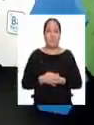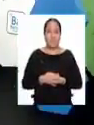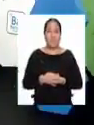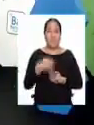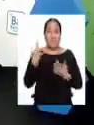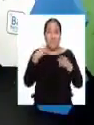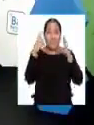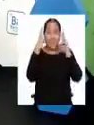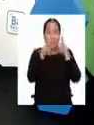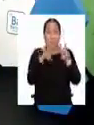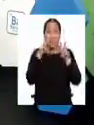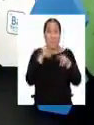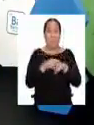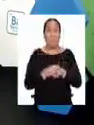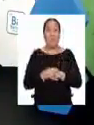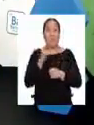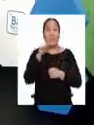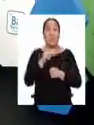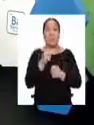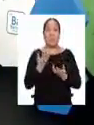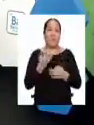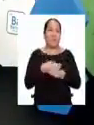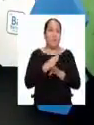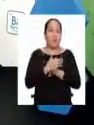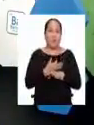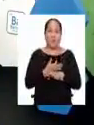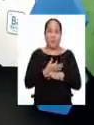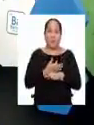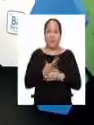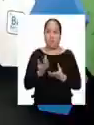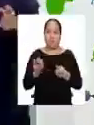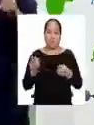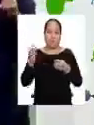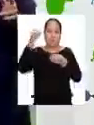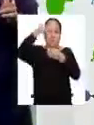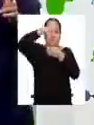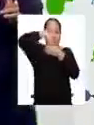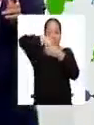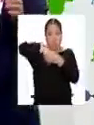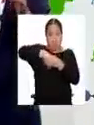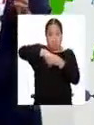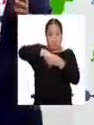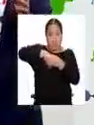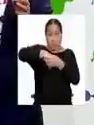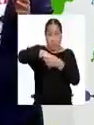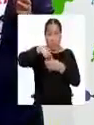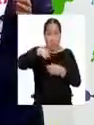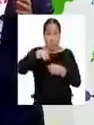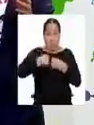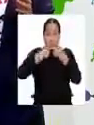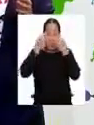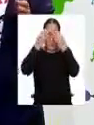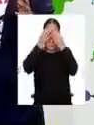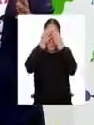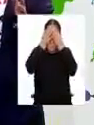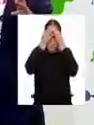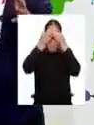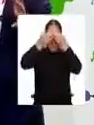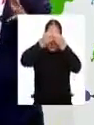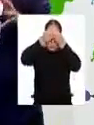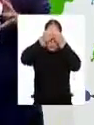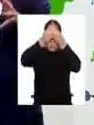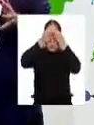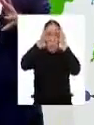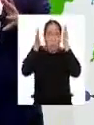Como acabamos de ver, la realidad virtual es una experiencia inmersiva. El hecho de estar únicamente conectados con